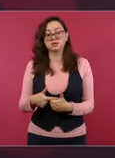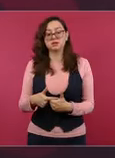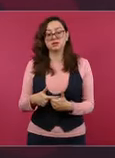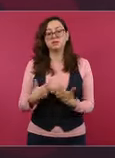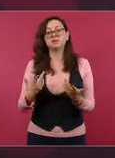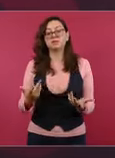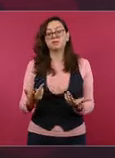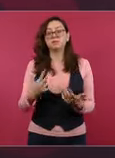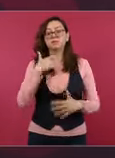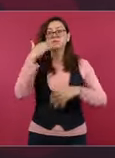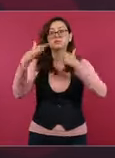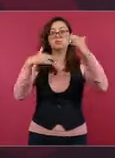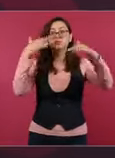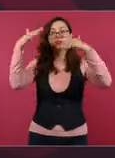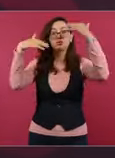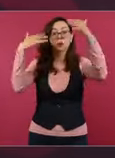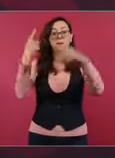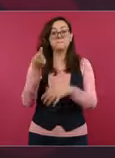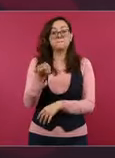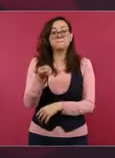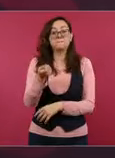que haya menos contaminantes.